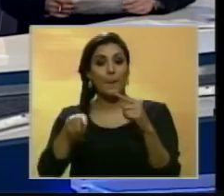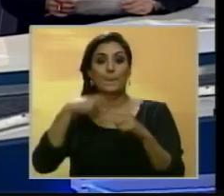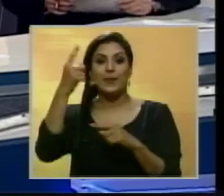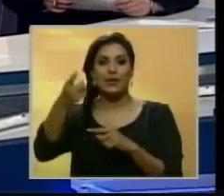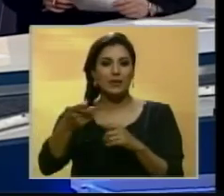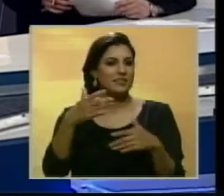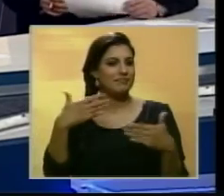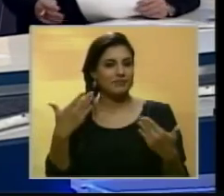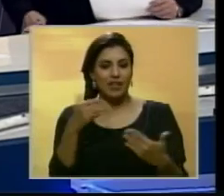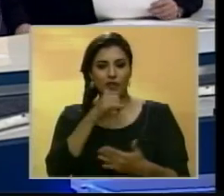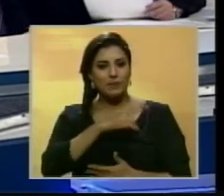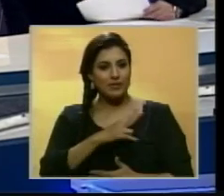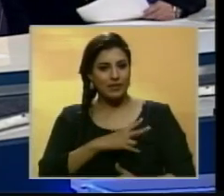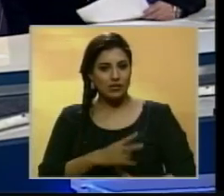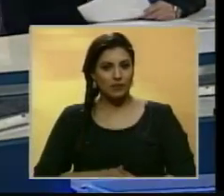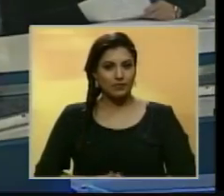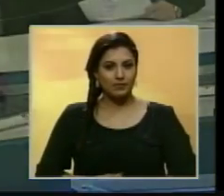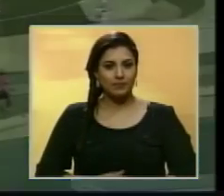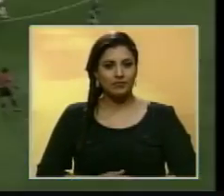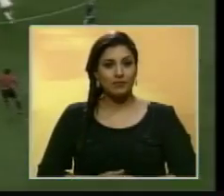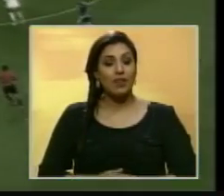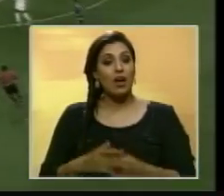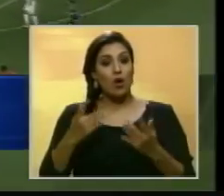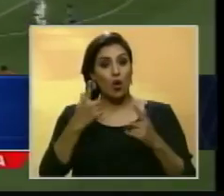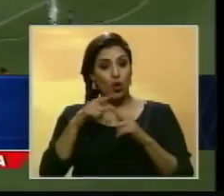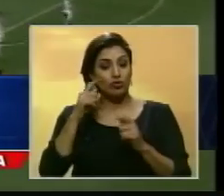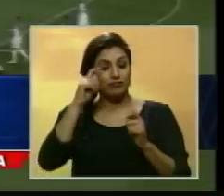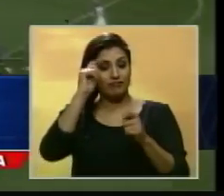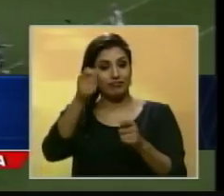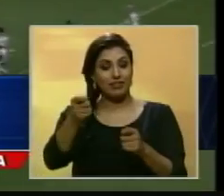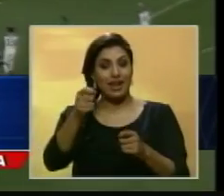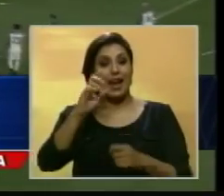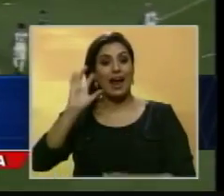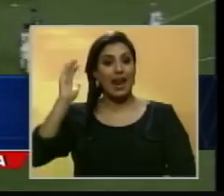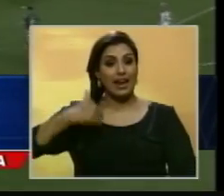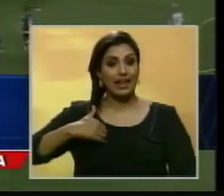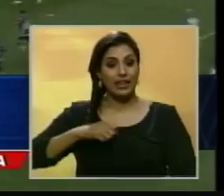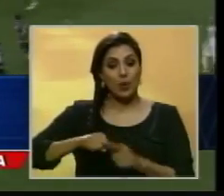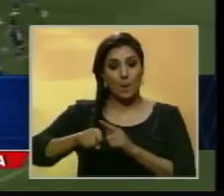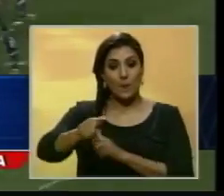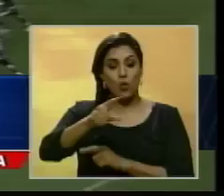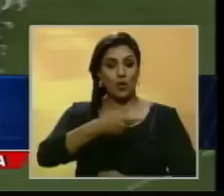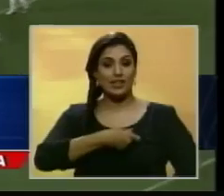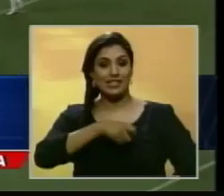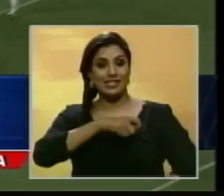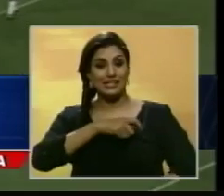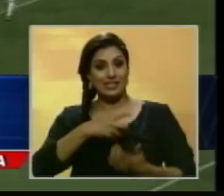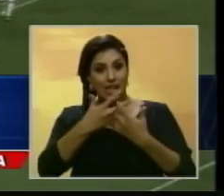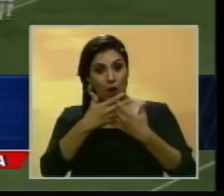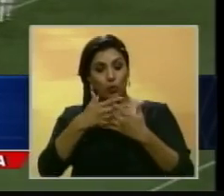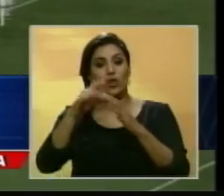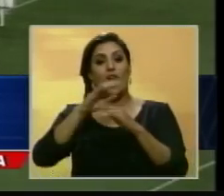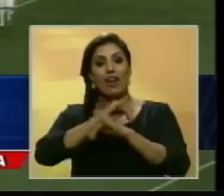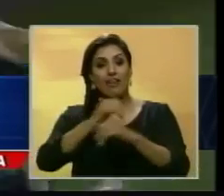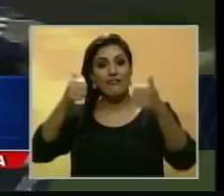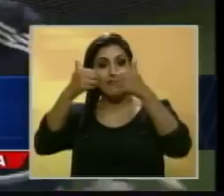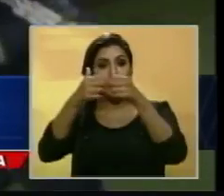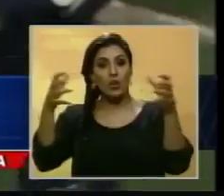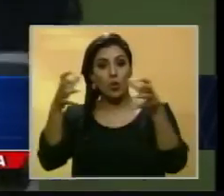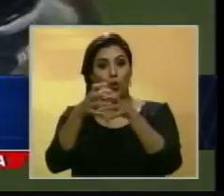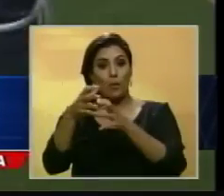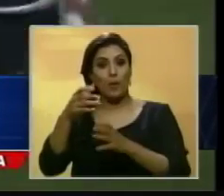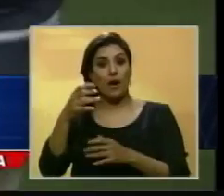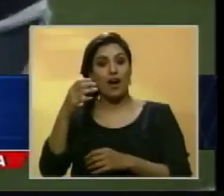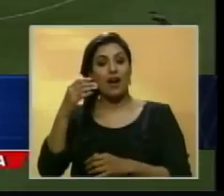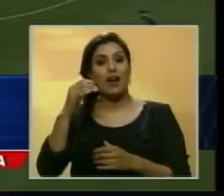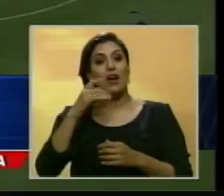Pero más adelante en Noticiero Venevisión. Van por el título. Argentina goleó a Estados Unidos y jugará la final de la Copa